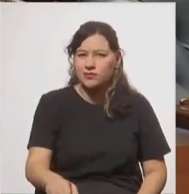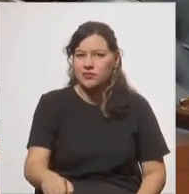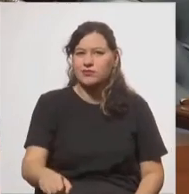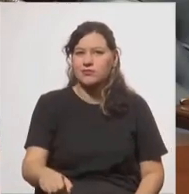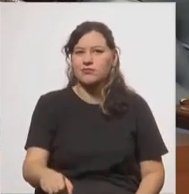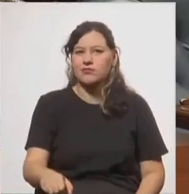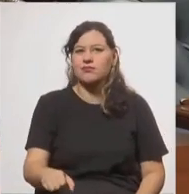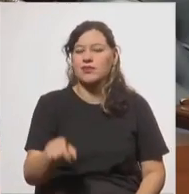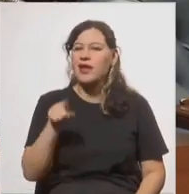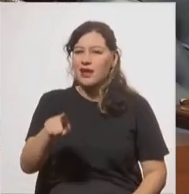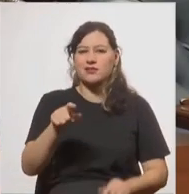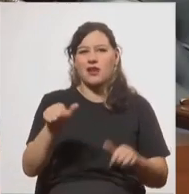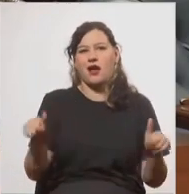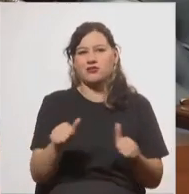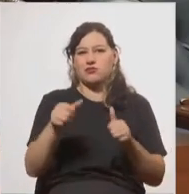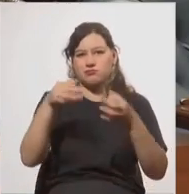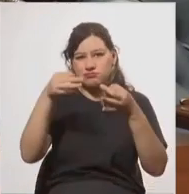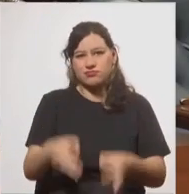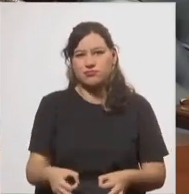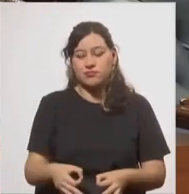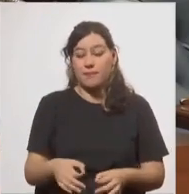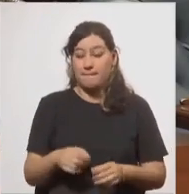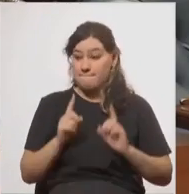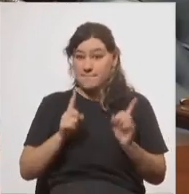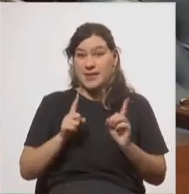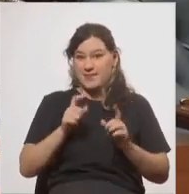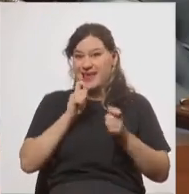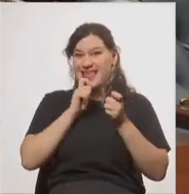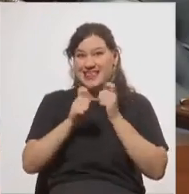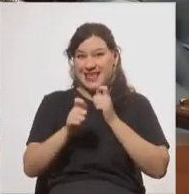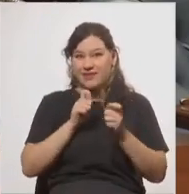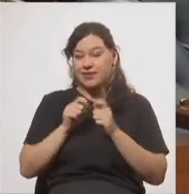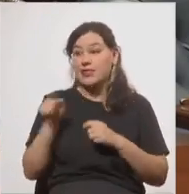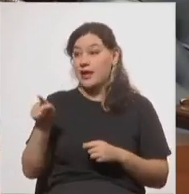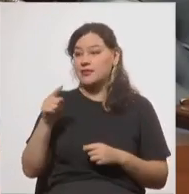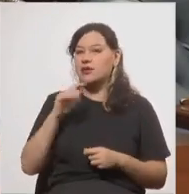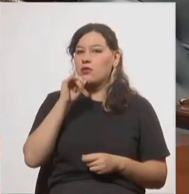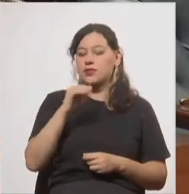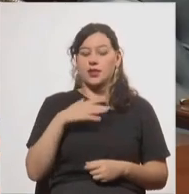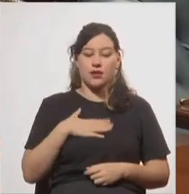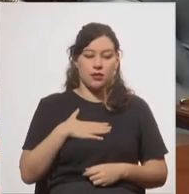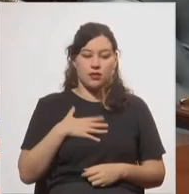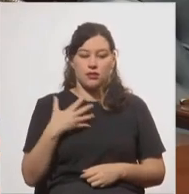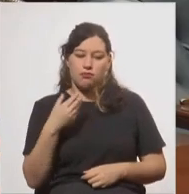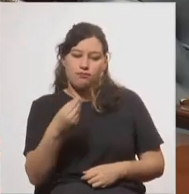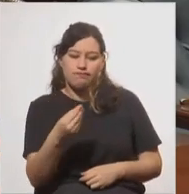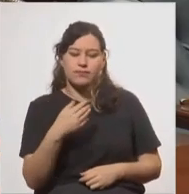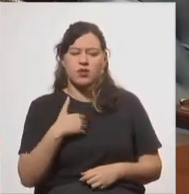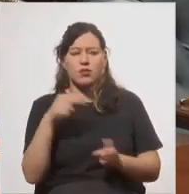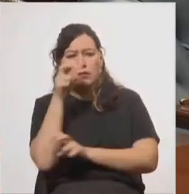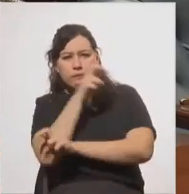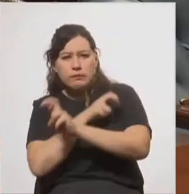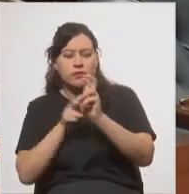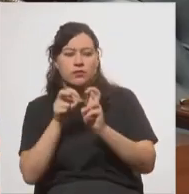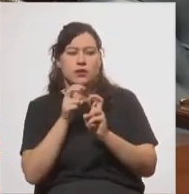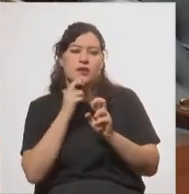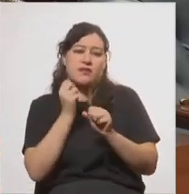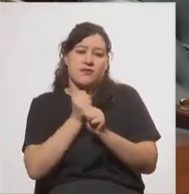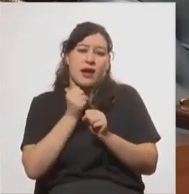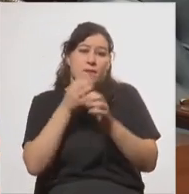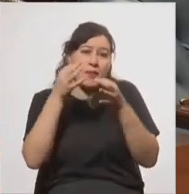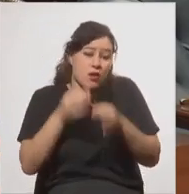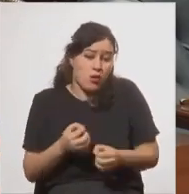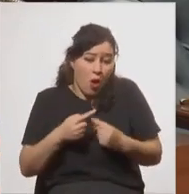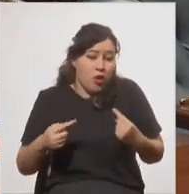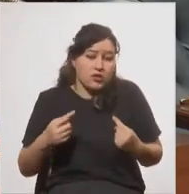en consecuencia. En la misma entrevista planteaba: en estos cargos traté de hacer lo mejor posible con lo que tenía a